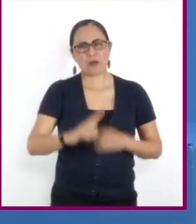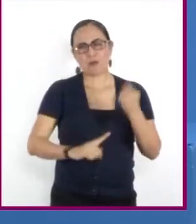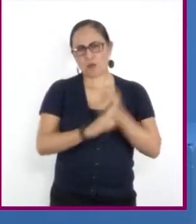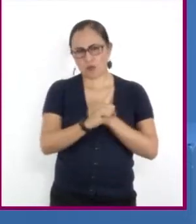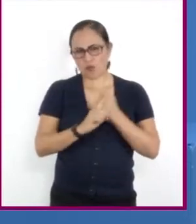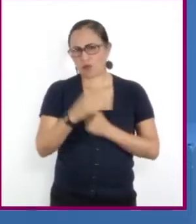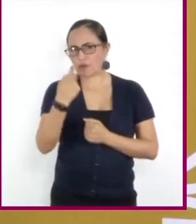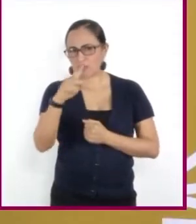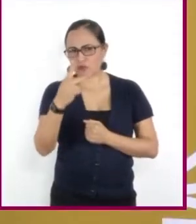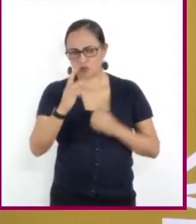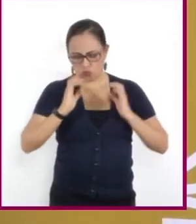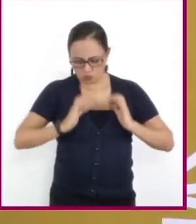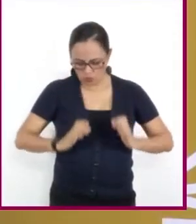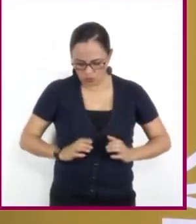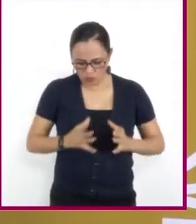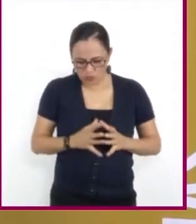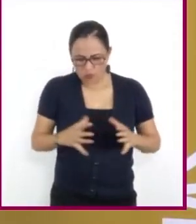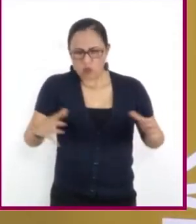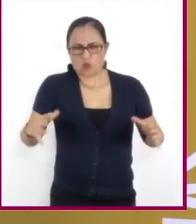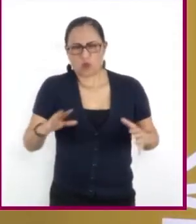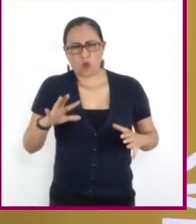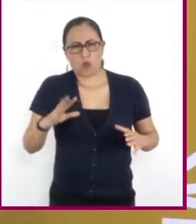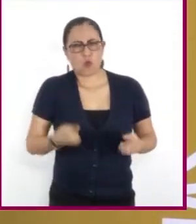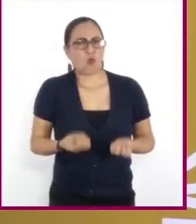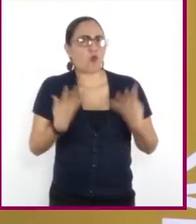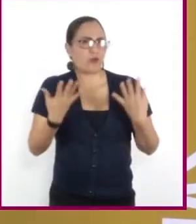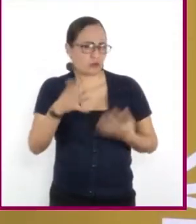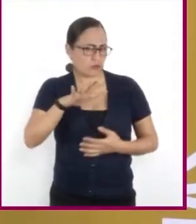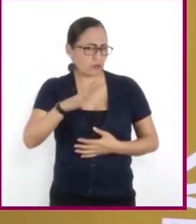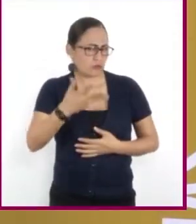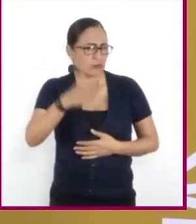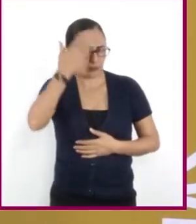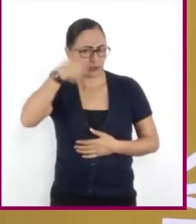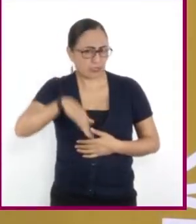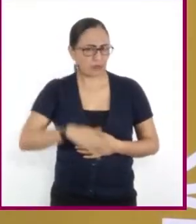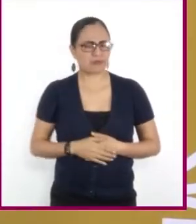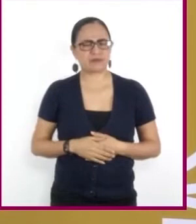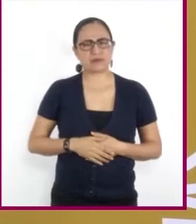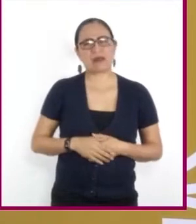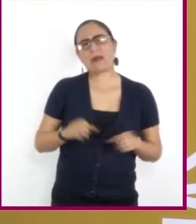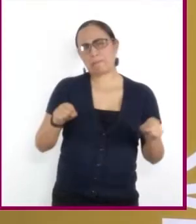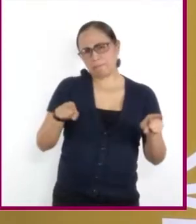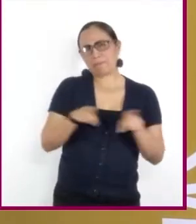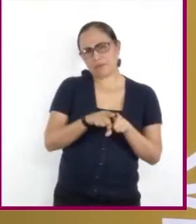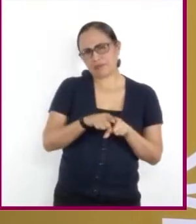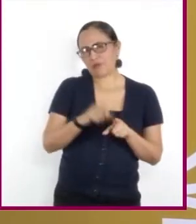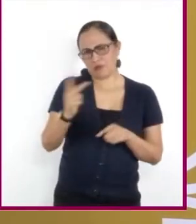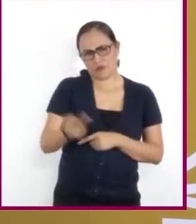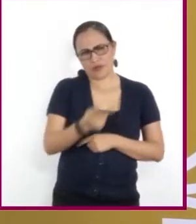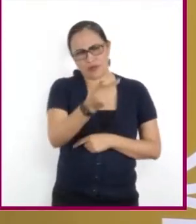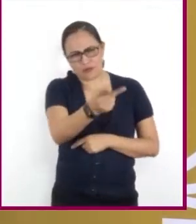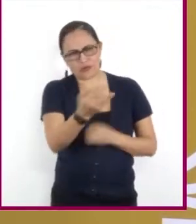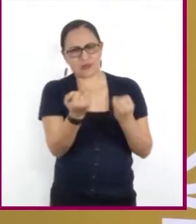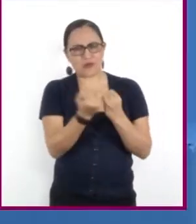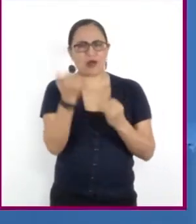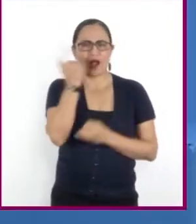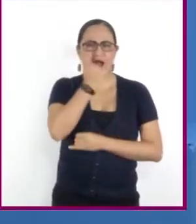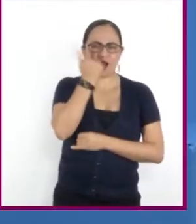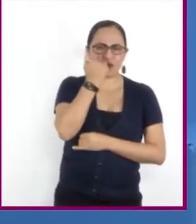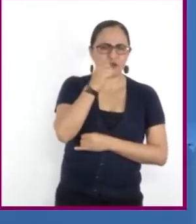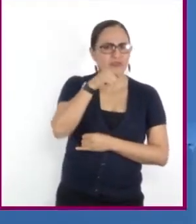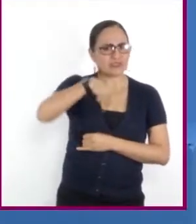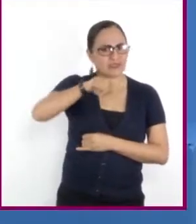tu volumen? Me gustaría hacerles la misma pregunta a nuestras estimadas y estimados